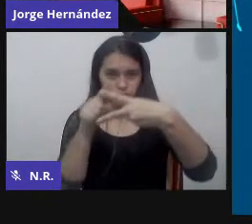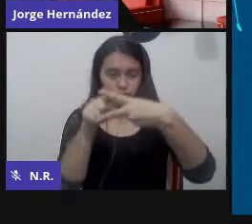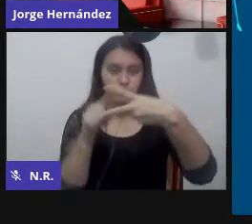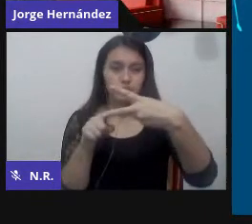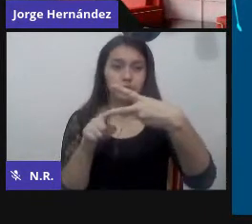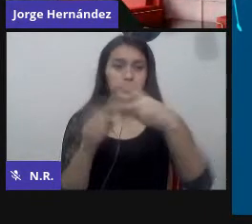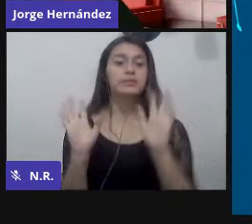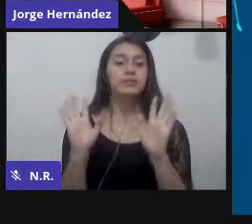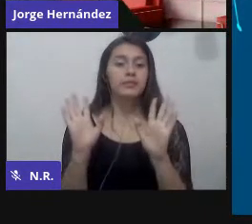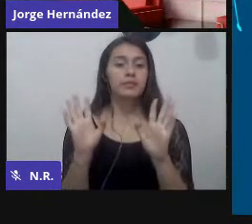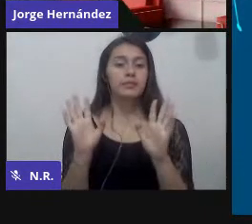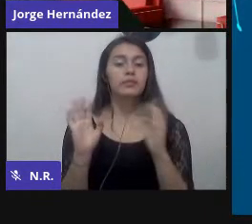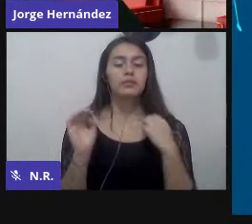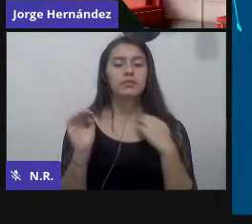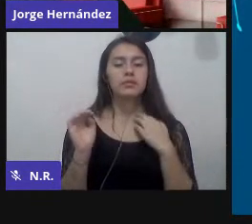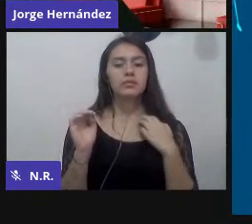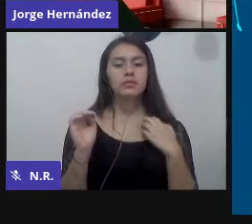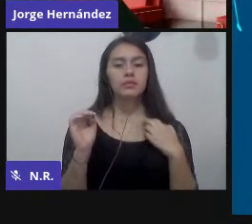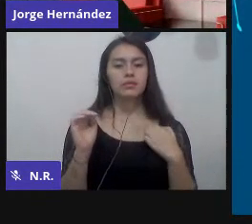Bien.